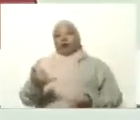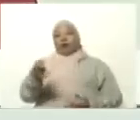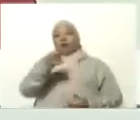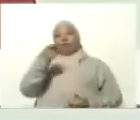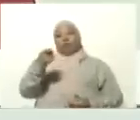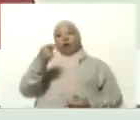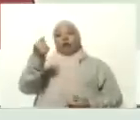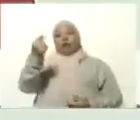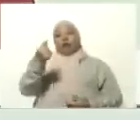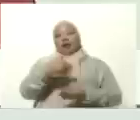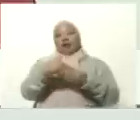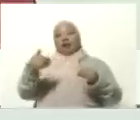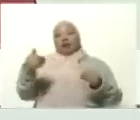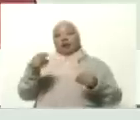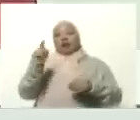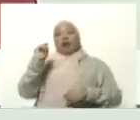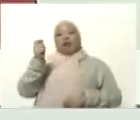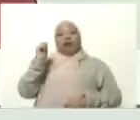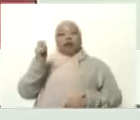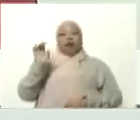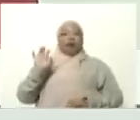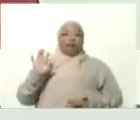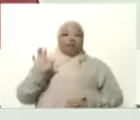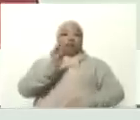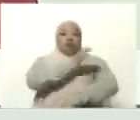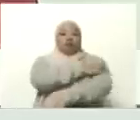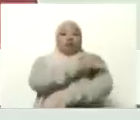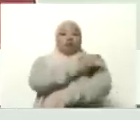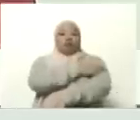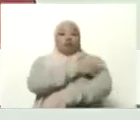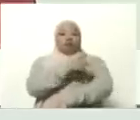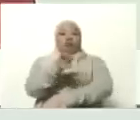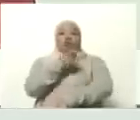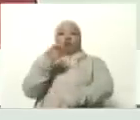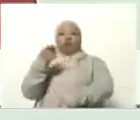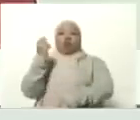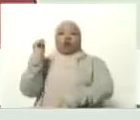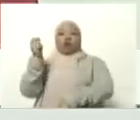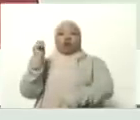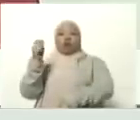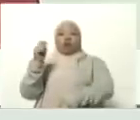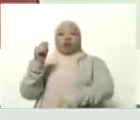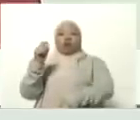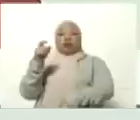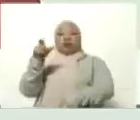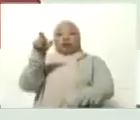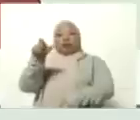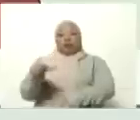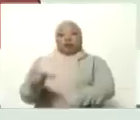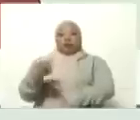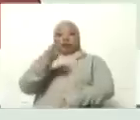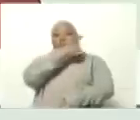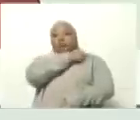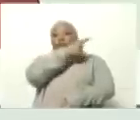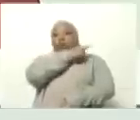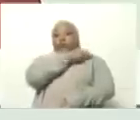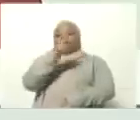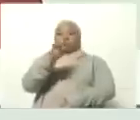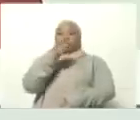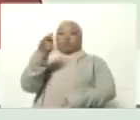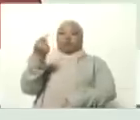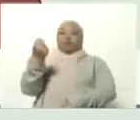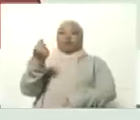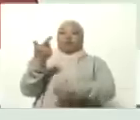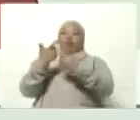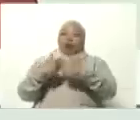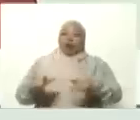buscar la plata. Eso sí es tarea de ellos. Irse a sus jefes, a los secuestradores mayores, a los jefes de las bandas, a que liberen